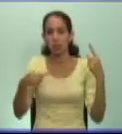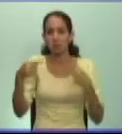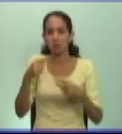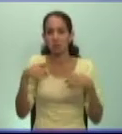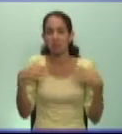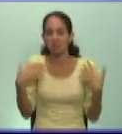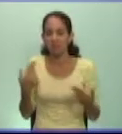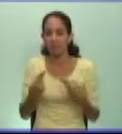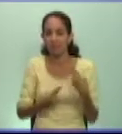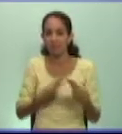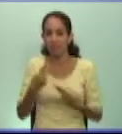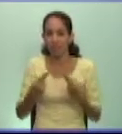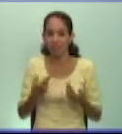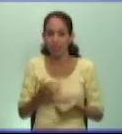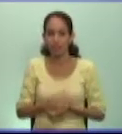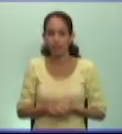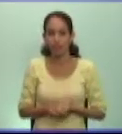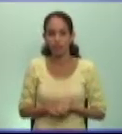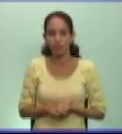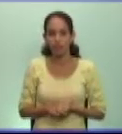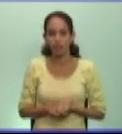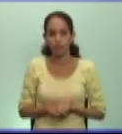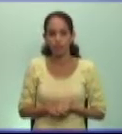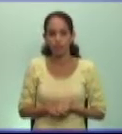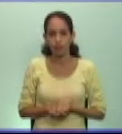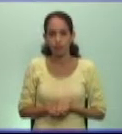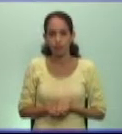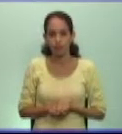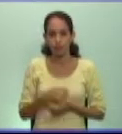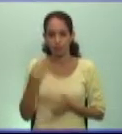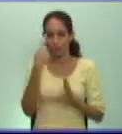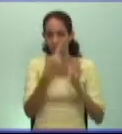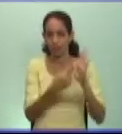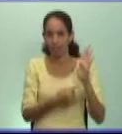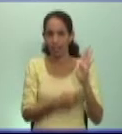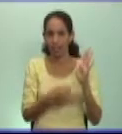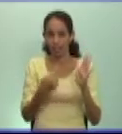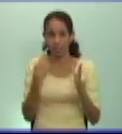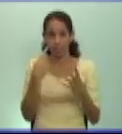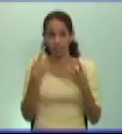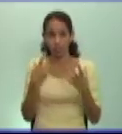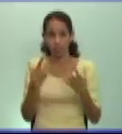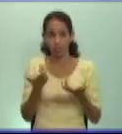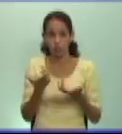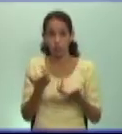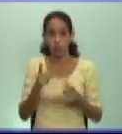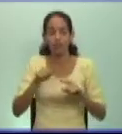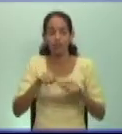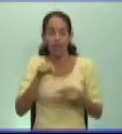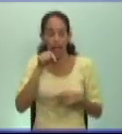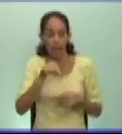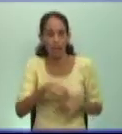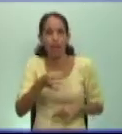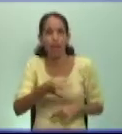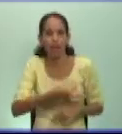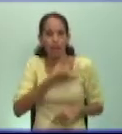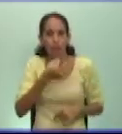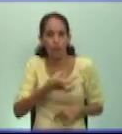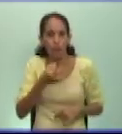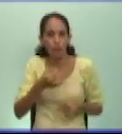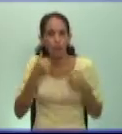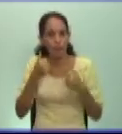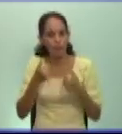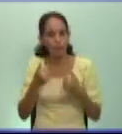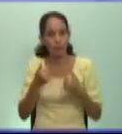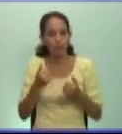todo lo que va a ocurrir. Son elementos que tenemos que tener en cuenta, pero vamos a especificarlo porque si no lo dejamos así en el